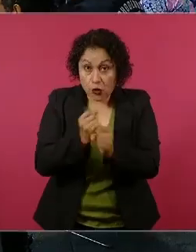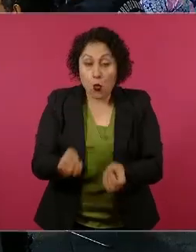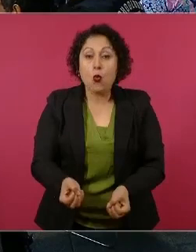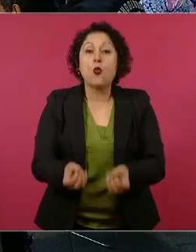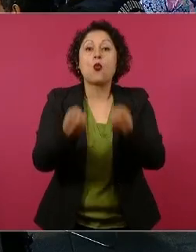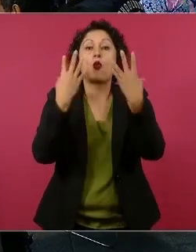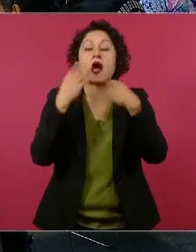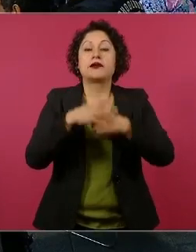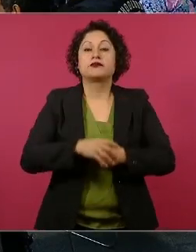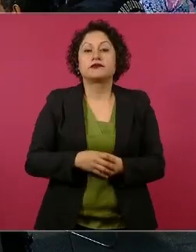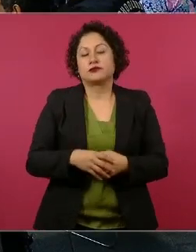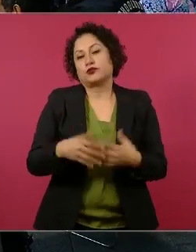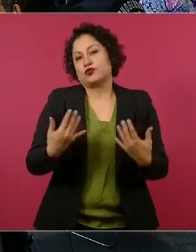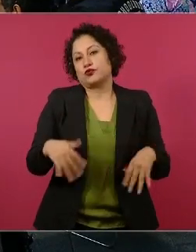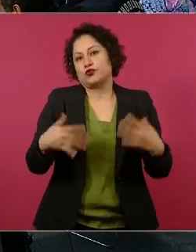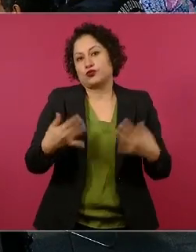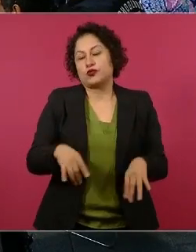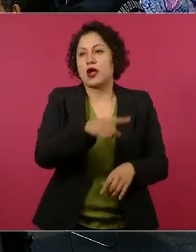encarecen